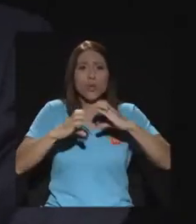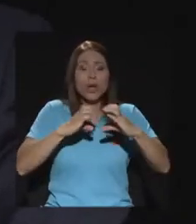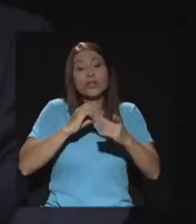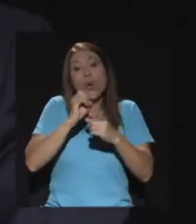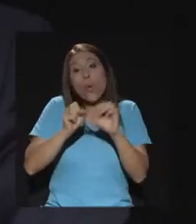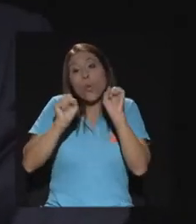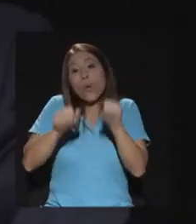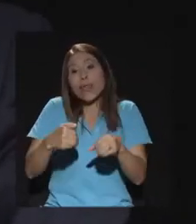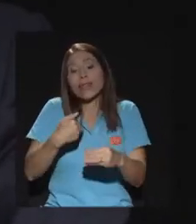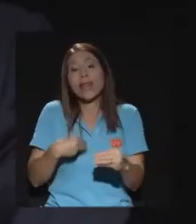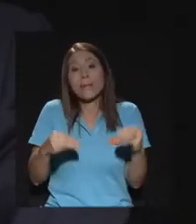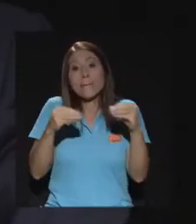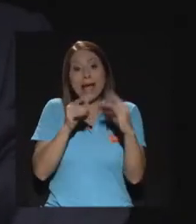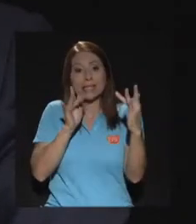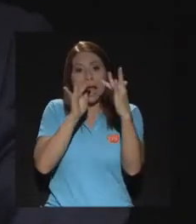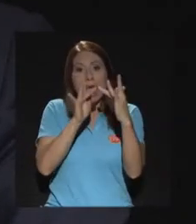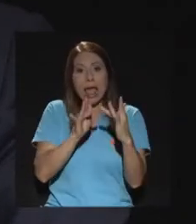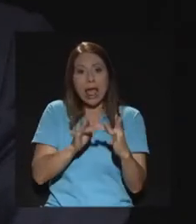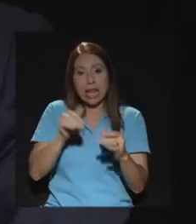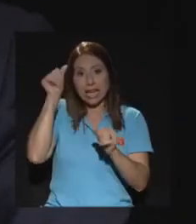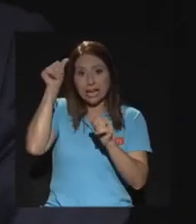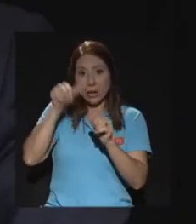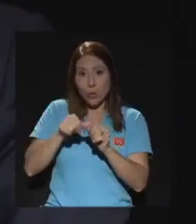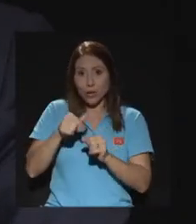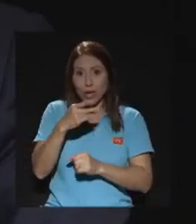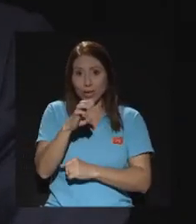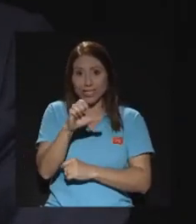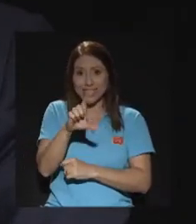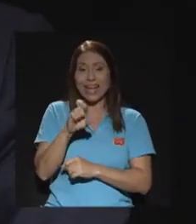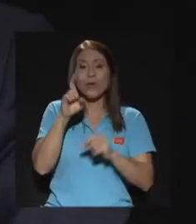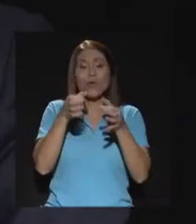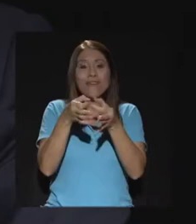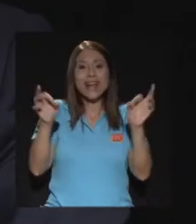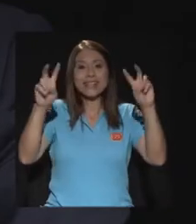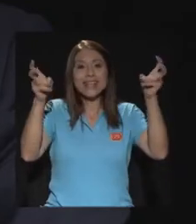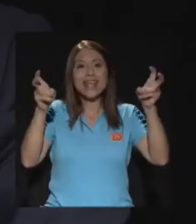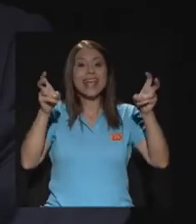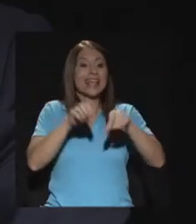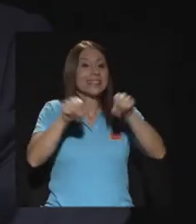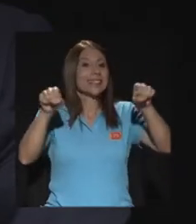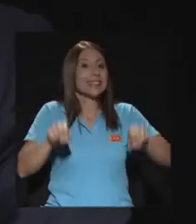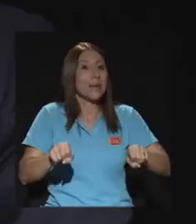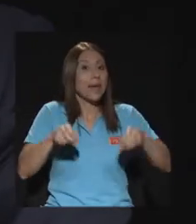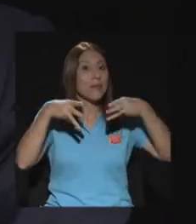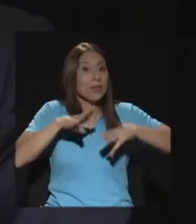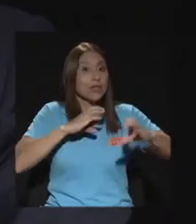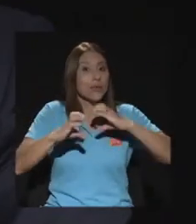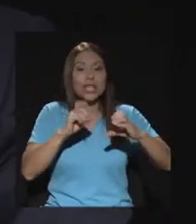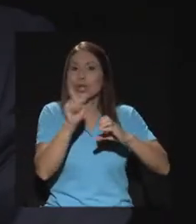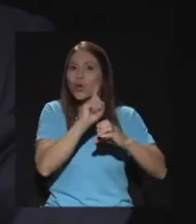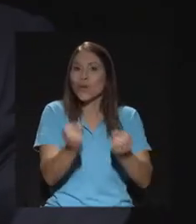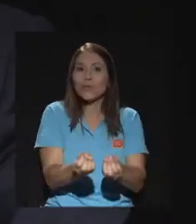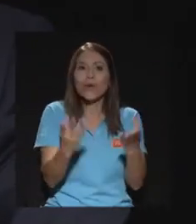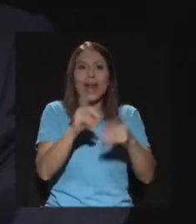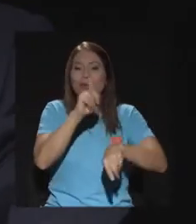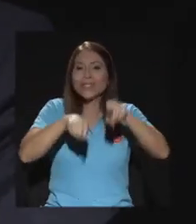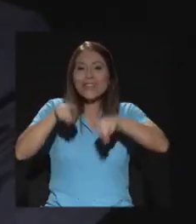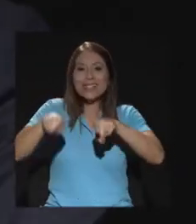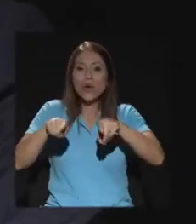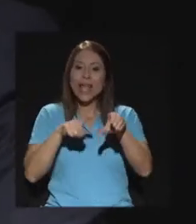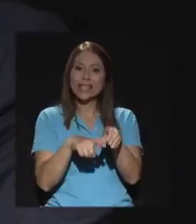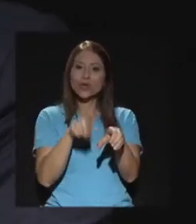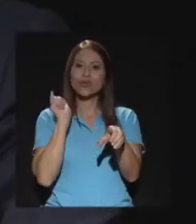a su disposición, le recuerdo a doña Giselle una frase que decía: el sistema de medios no es plural ni diverso, es excluyente, absolutamente comercial